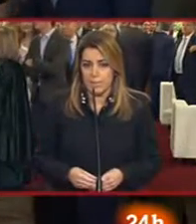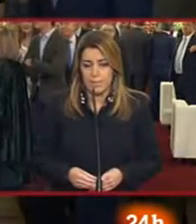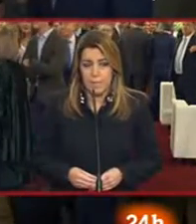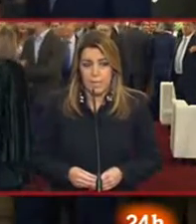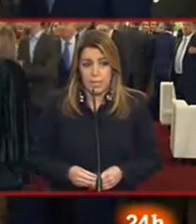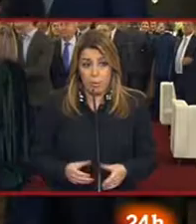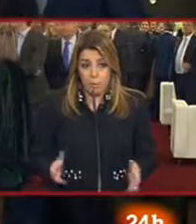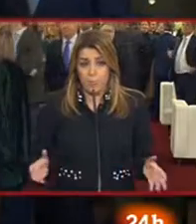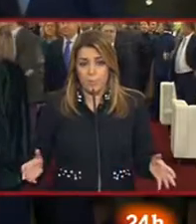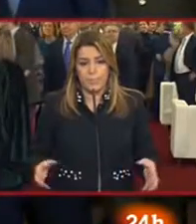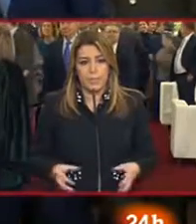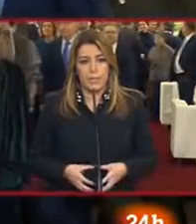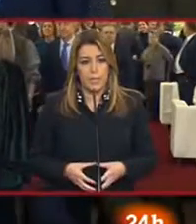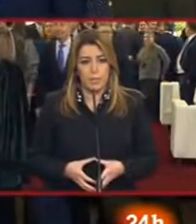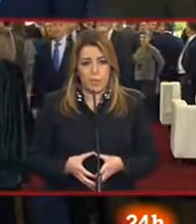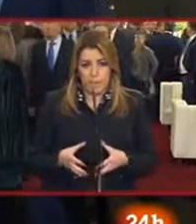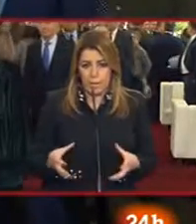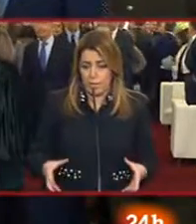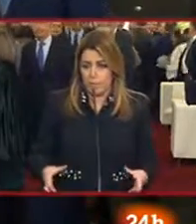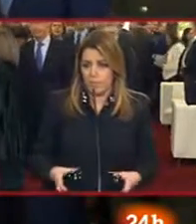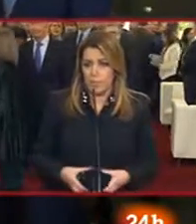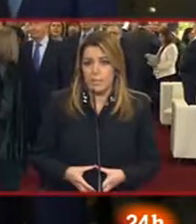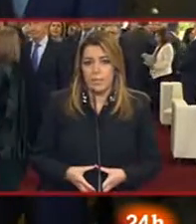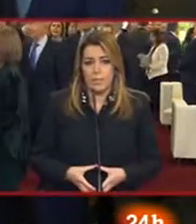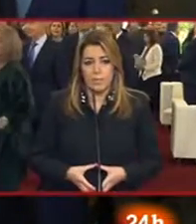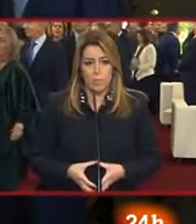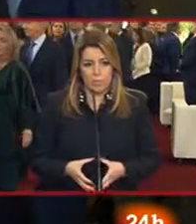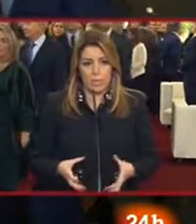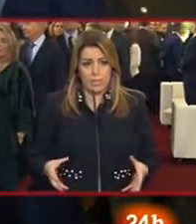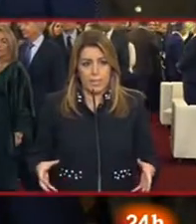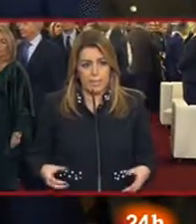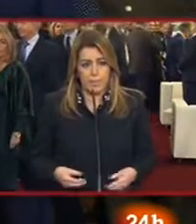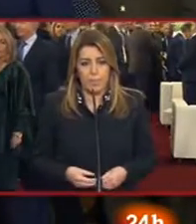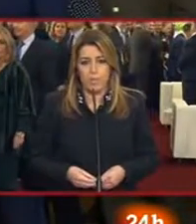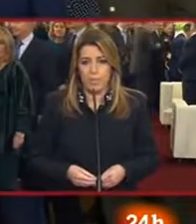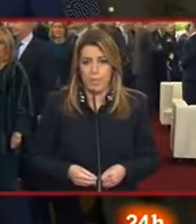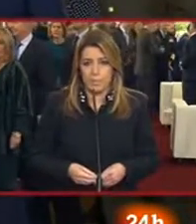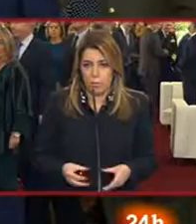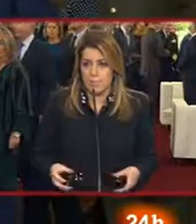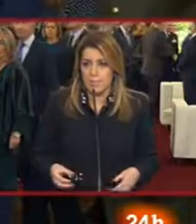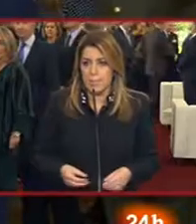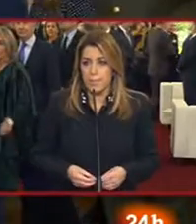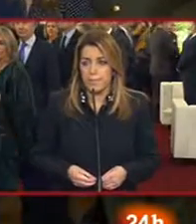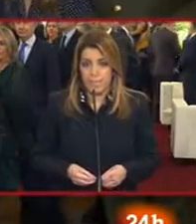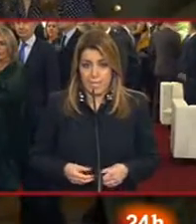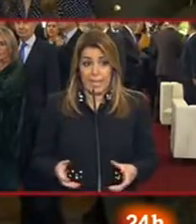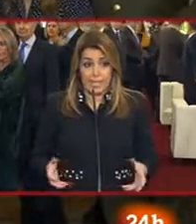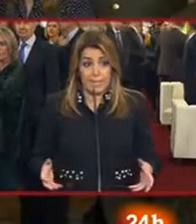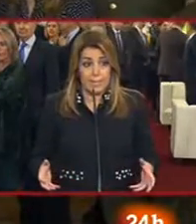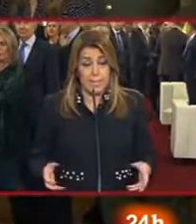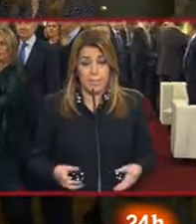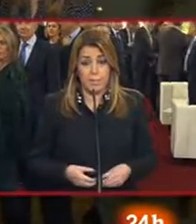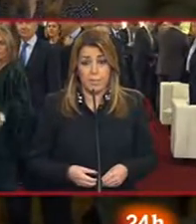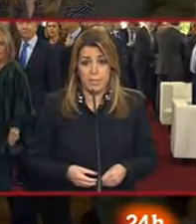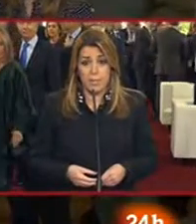años más. Y yo espero que cuando acabe la jornada de hoy, todos los que tienen la responsabilidad y todas de poder sacar